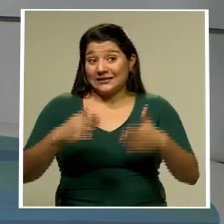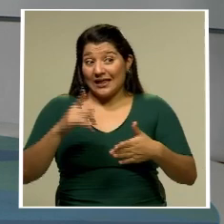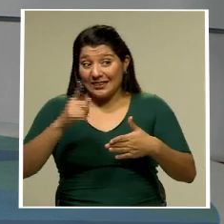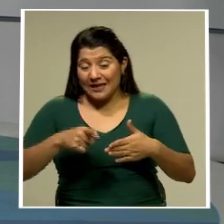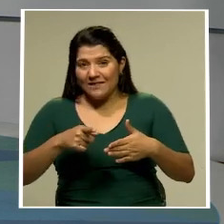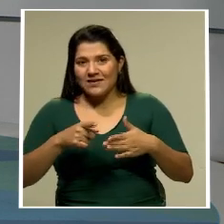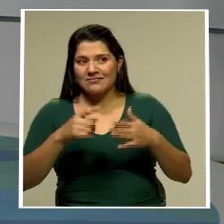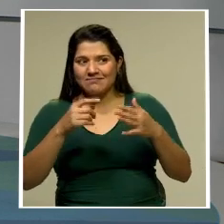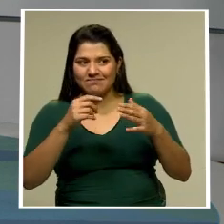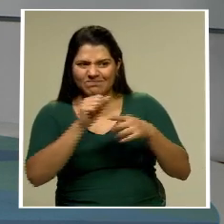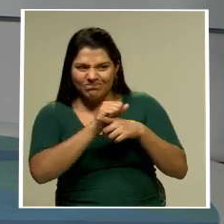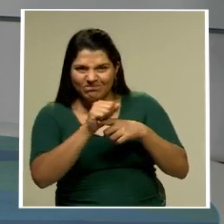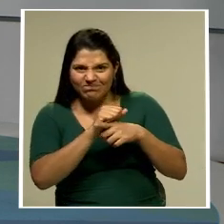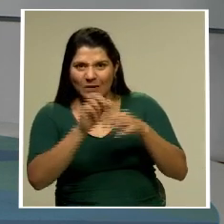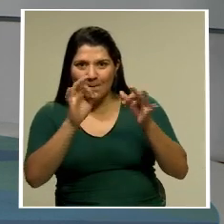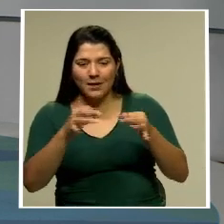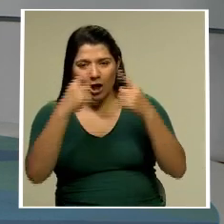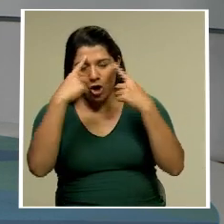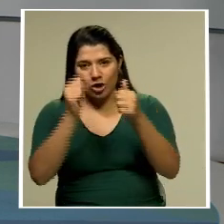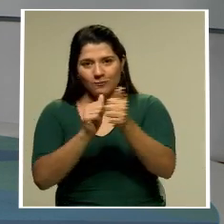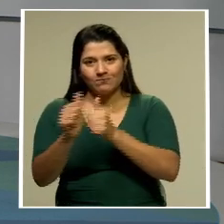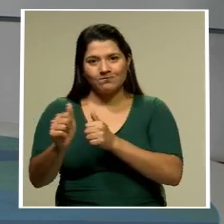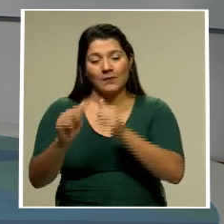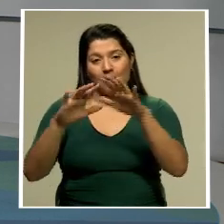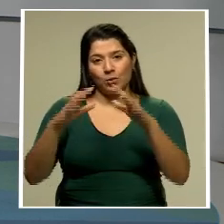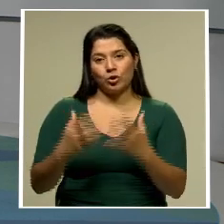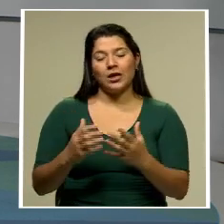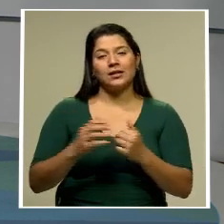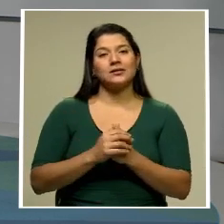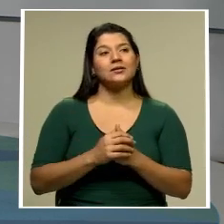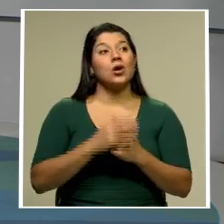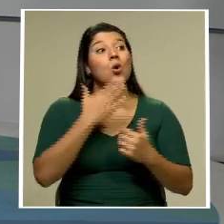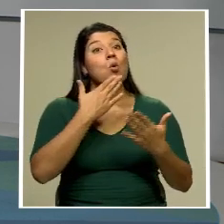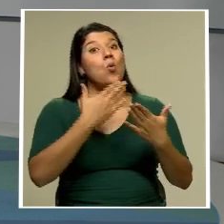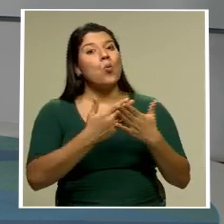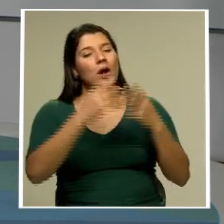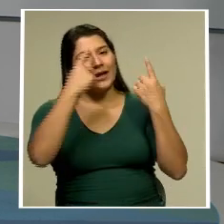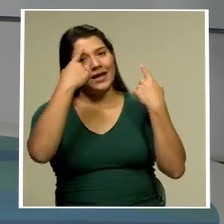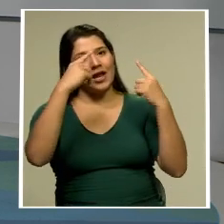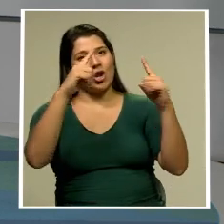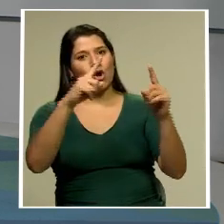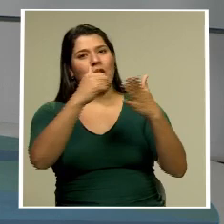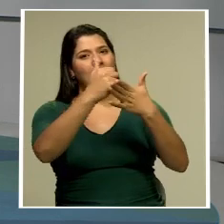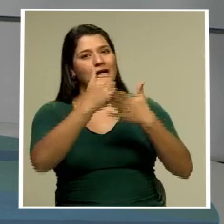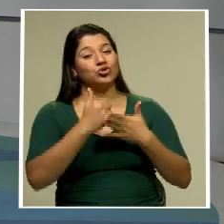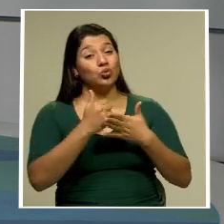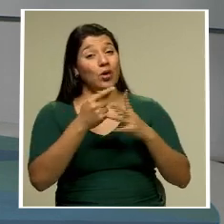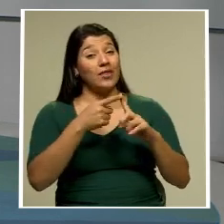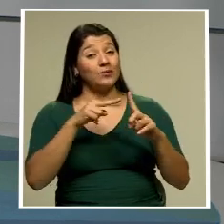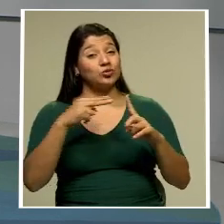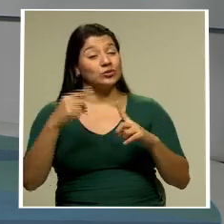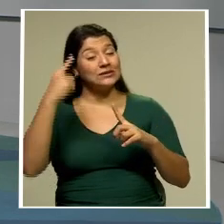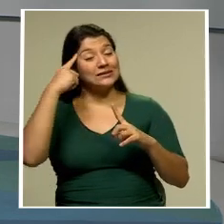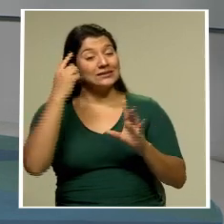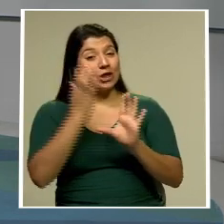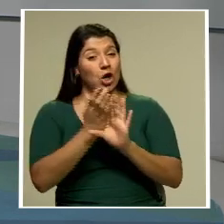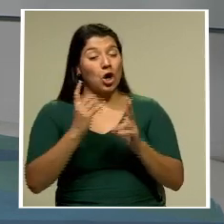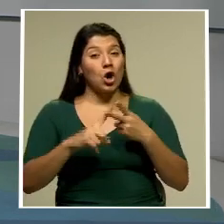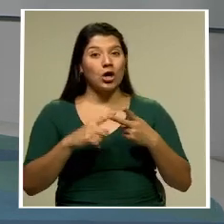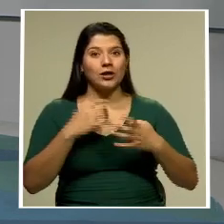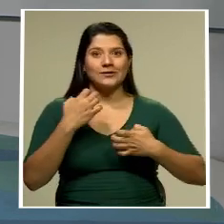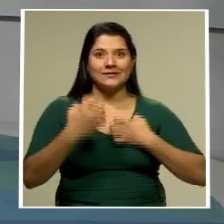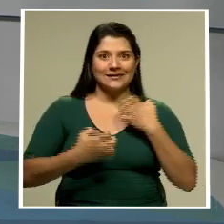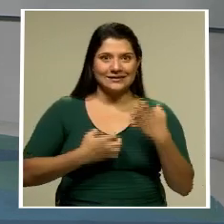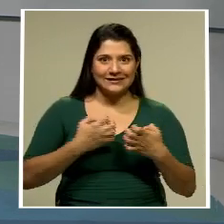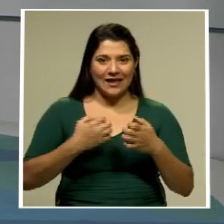esa eliminatoria y conseguir esa clasificación a Qatar. Un buen triunfo ayuda en lo psicológico, en el ánimo